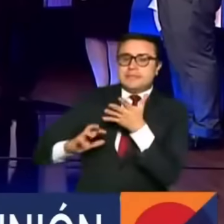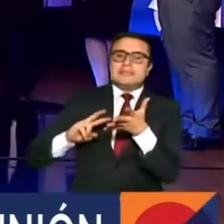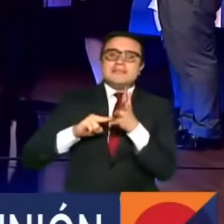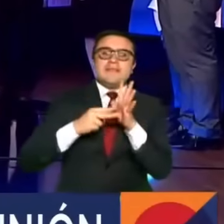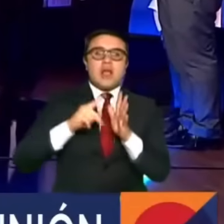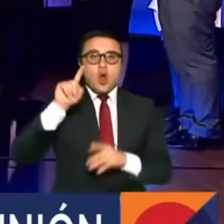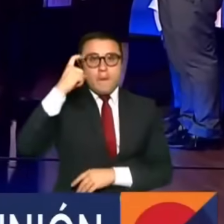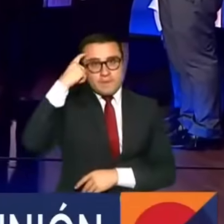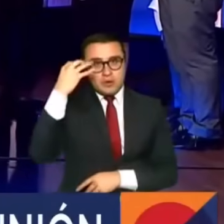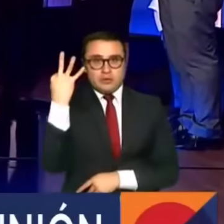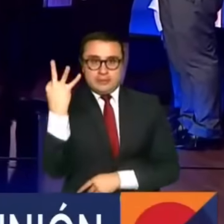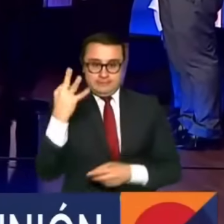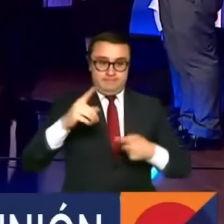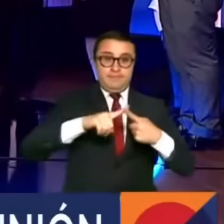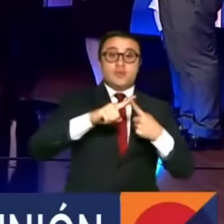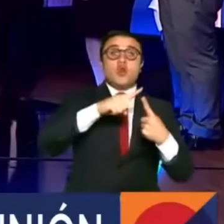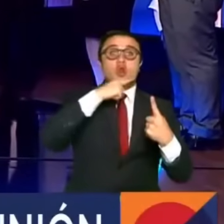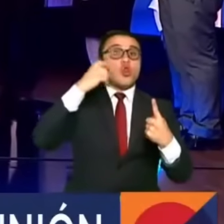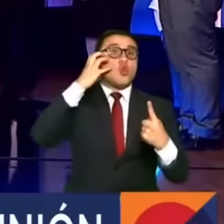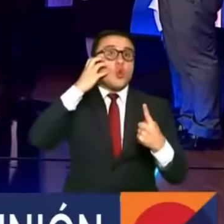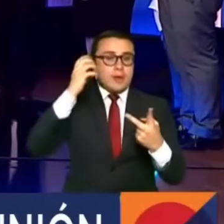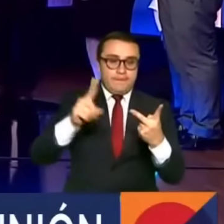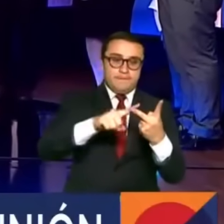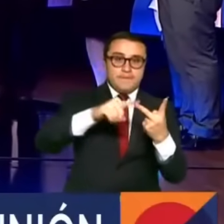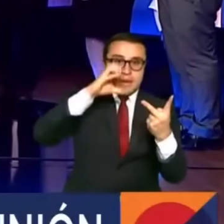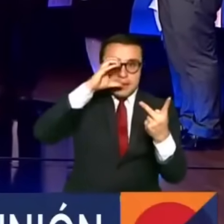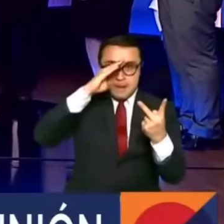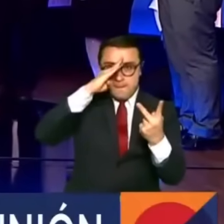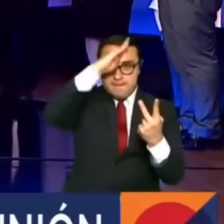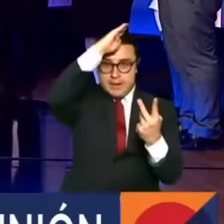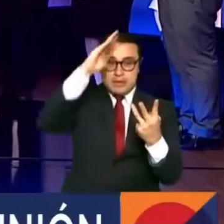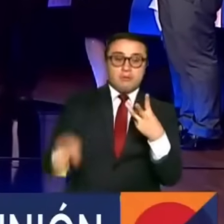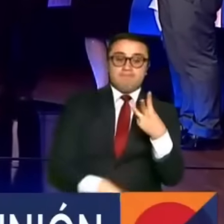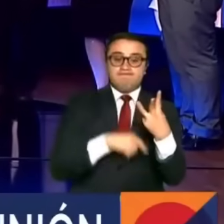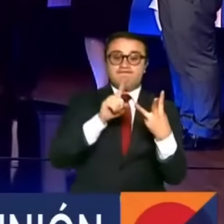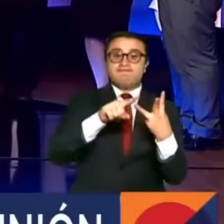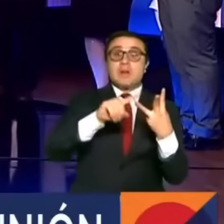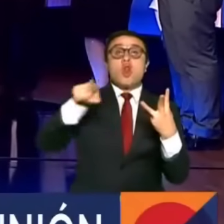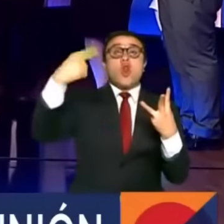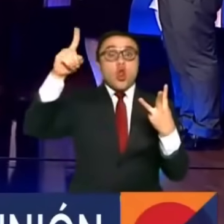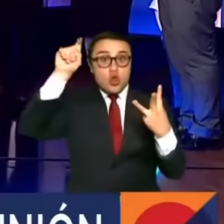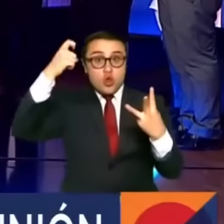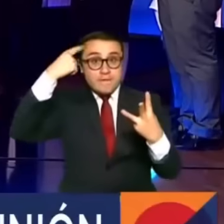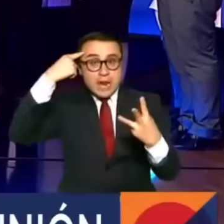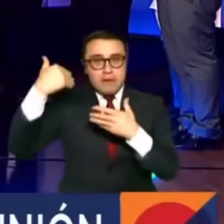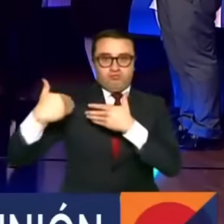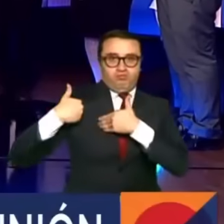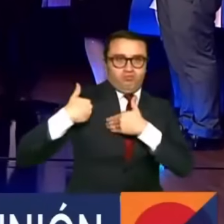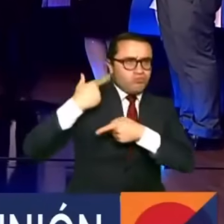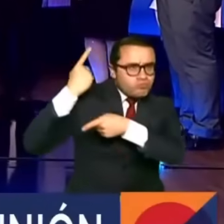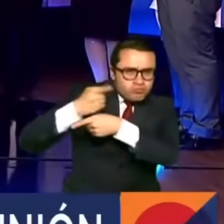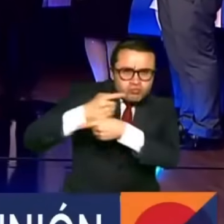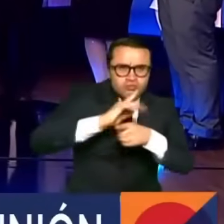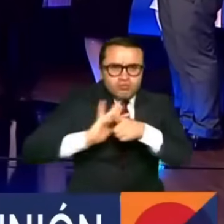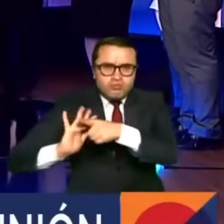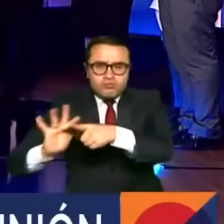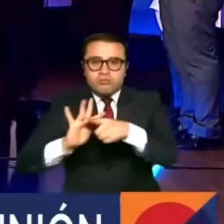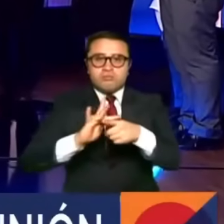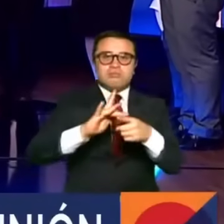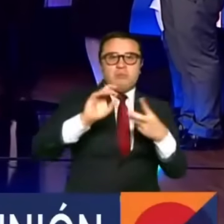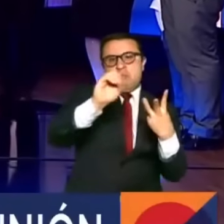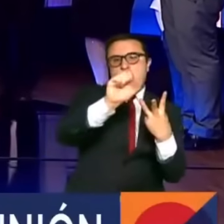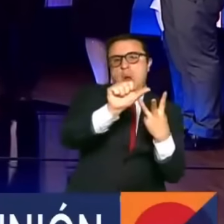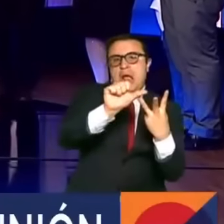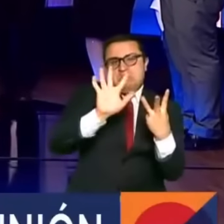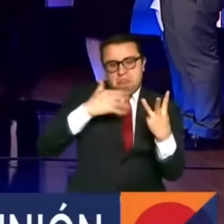gobiernos. Gobierno Duque, gobierno Petro, en proceso, y el que sigue, o la que sigue.